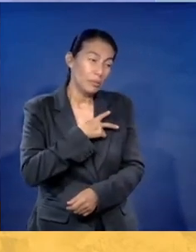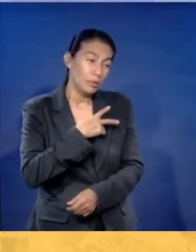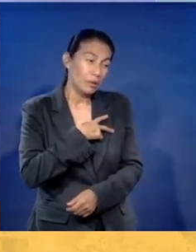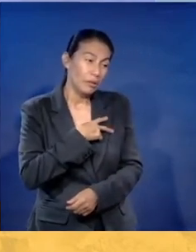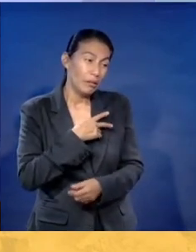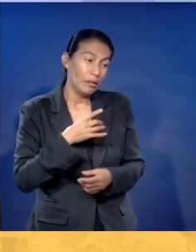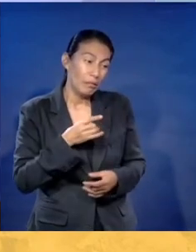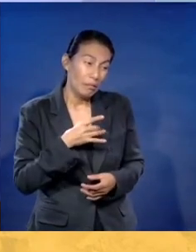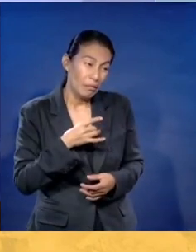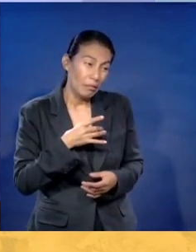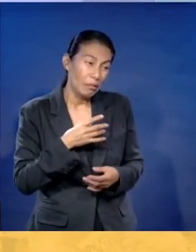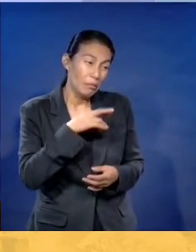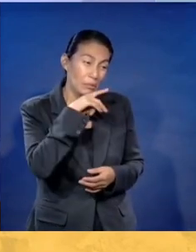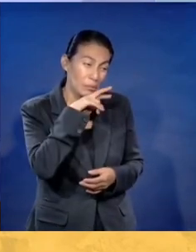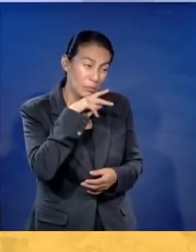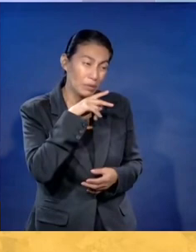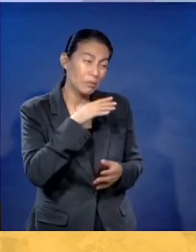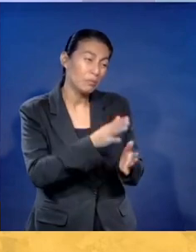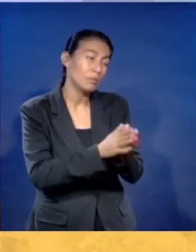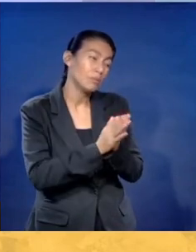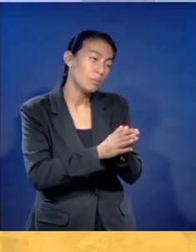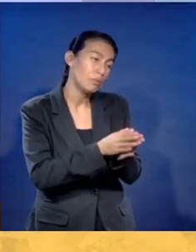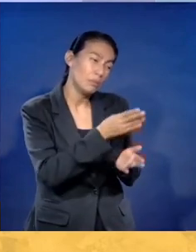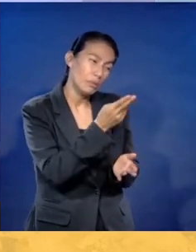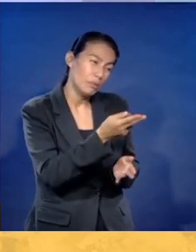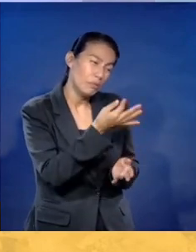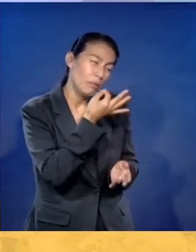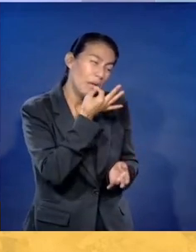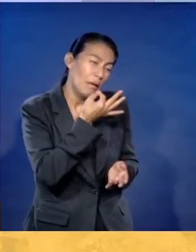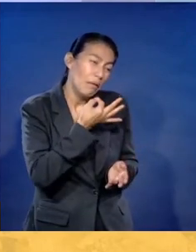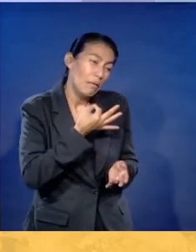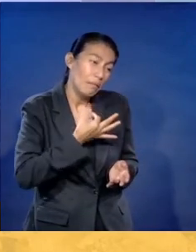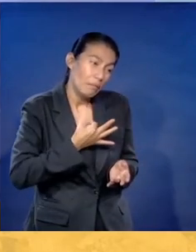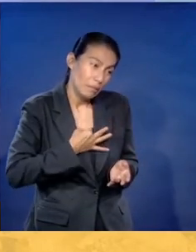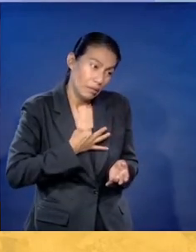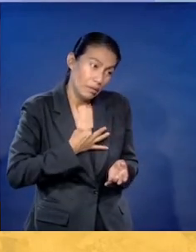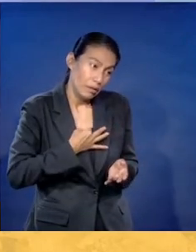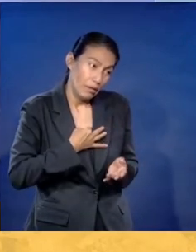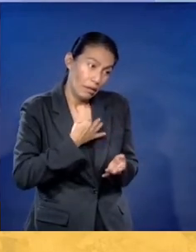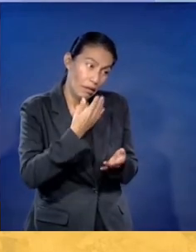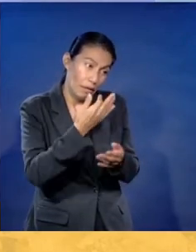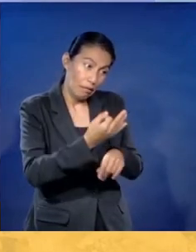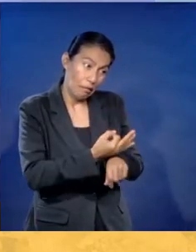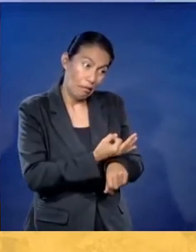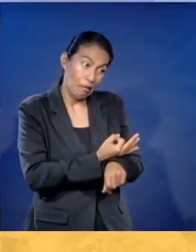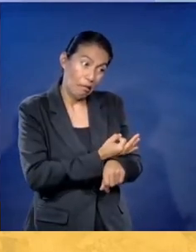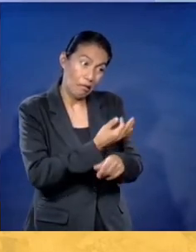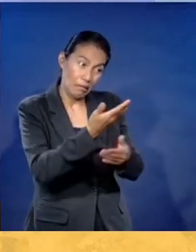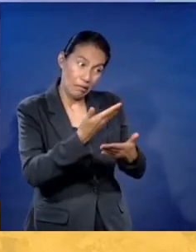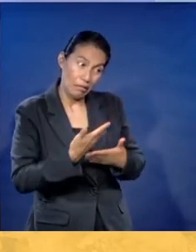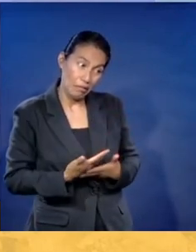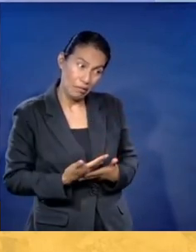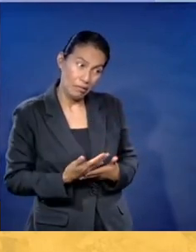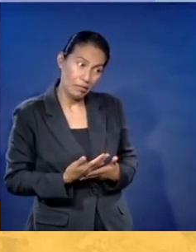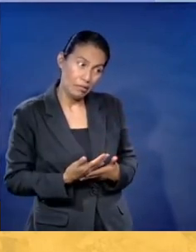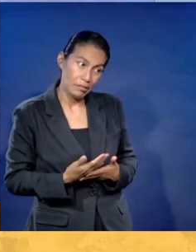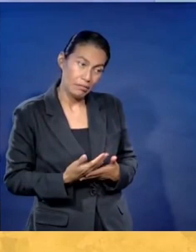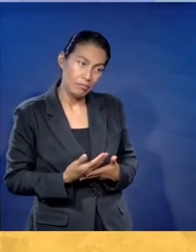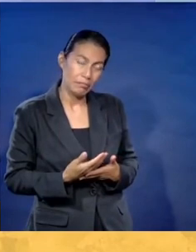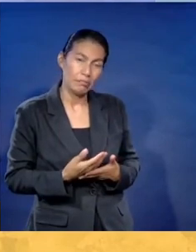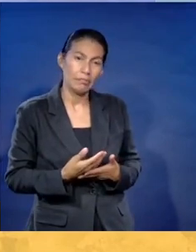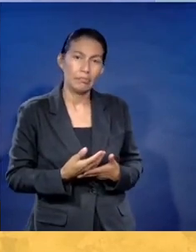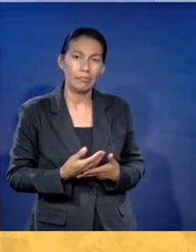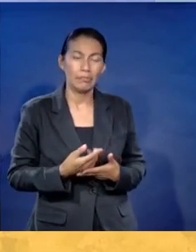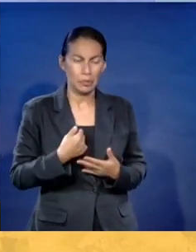será que usted me puede avisar cuando vaya a llegar tarde para que yo esté tranquila hermana me dijo